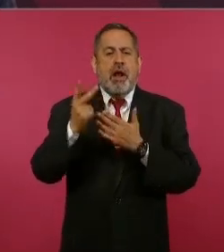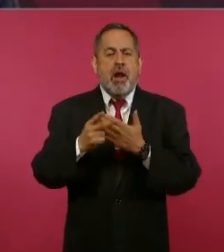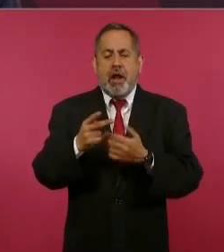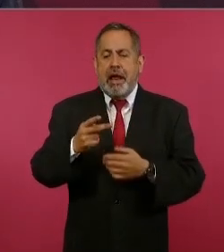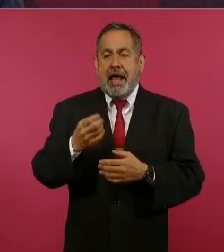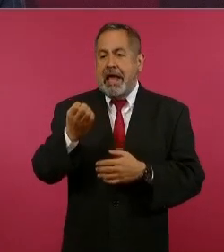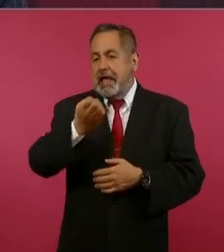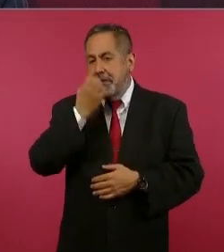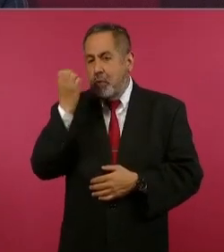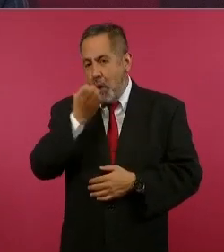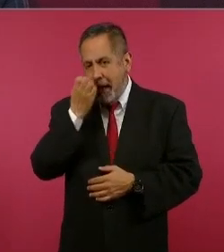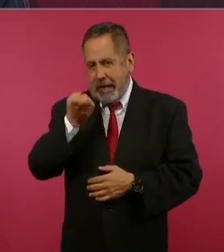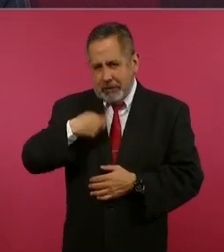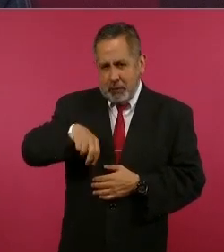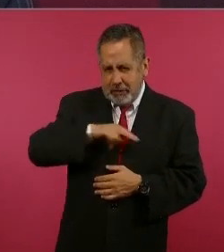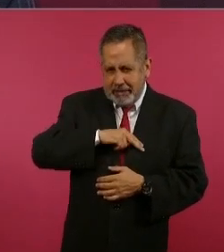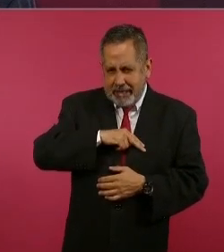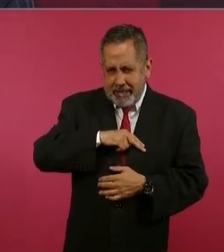es Nuestra,